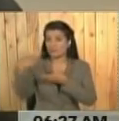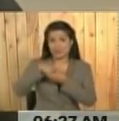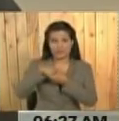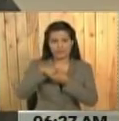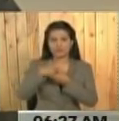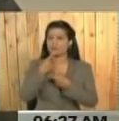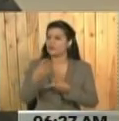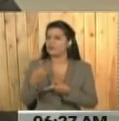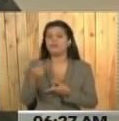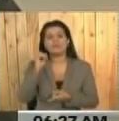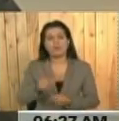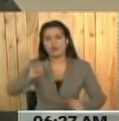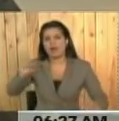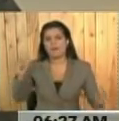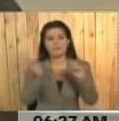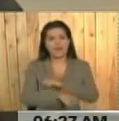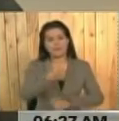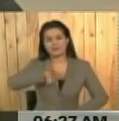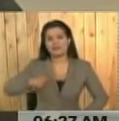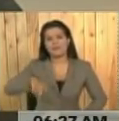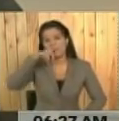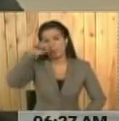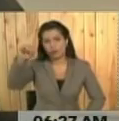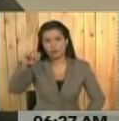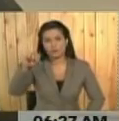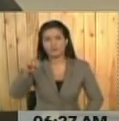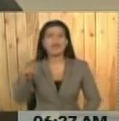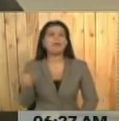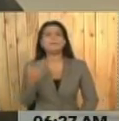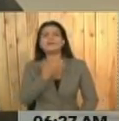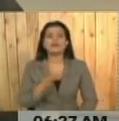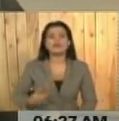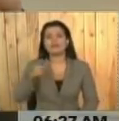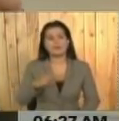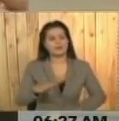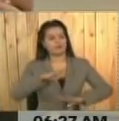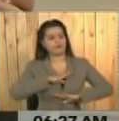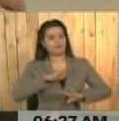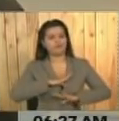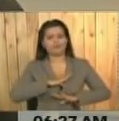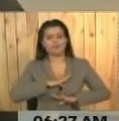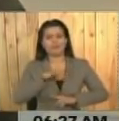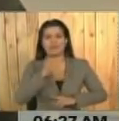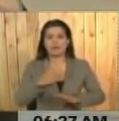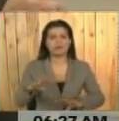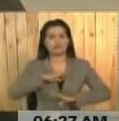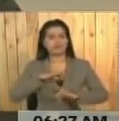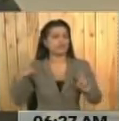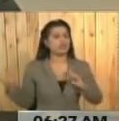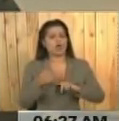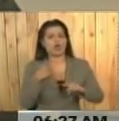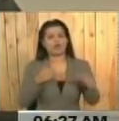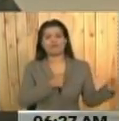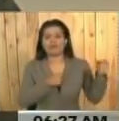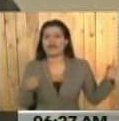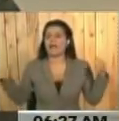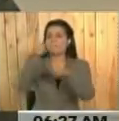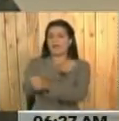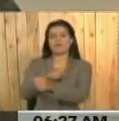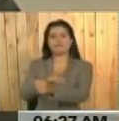hay que cambiar al presidente maduro por un presidente que satisfaga todas las todos los gustos no hay otro es